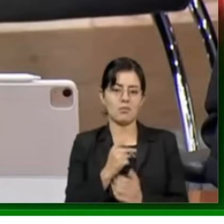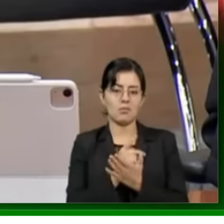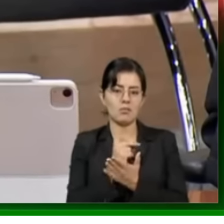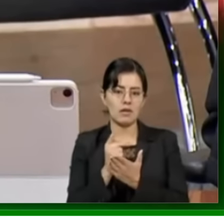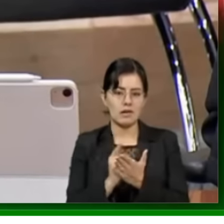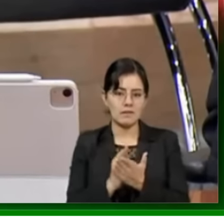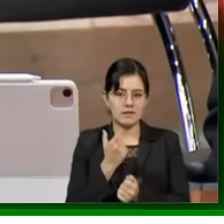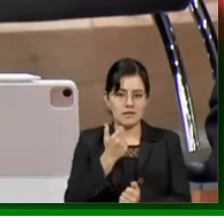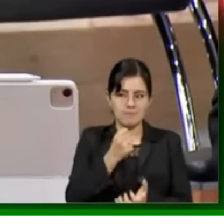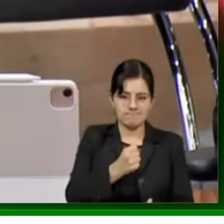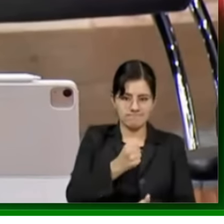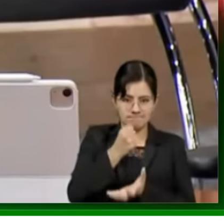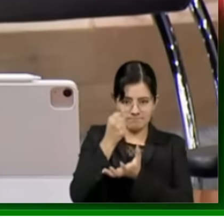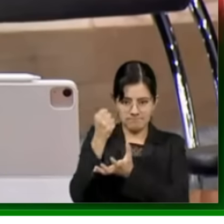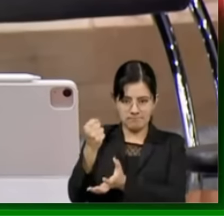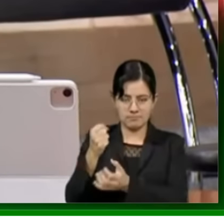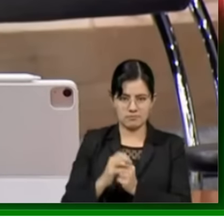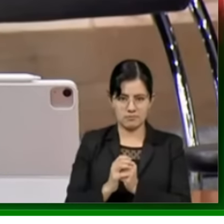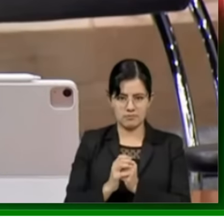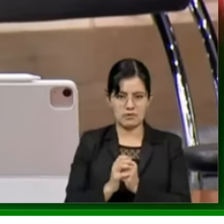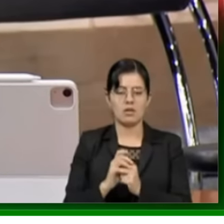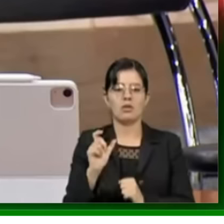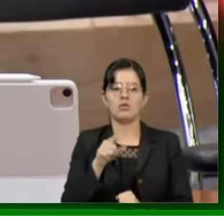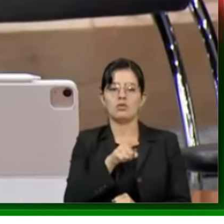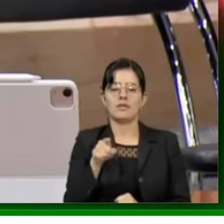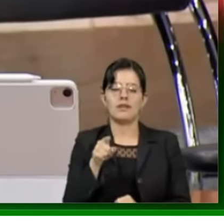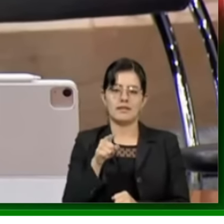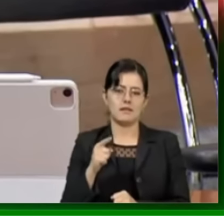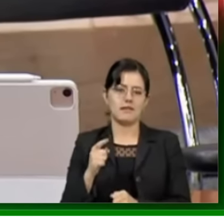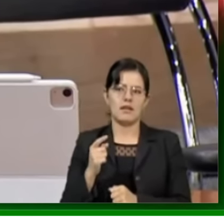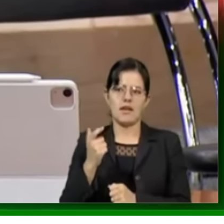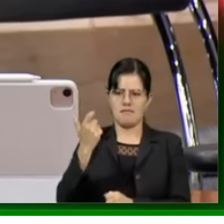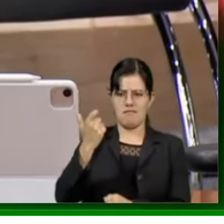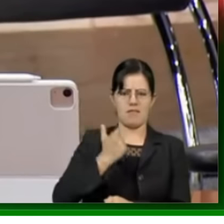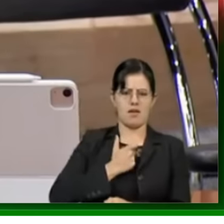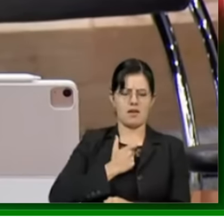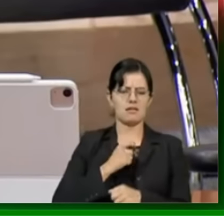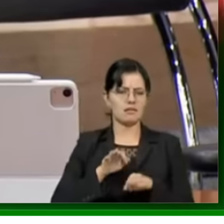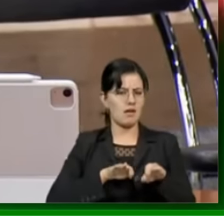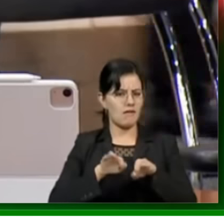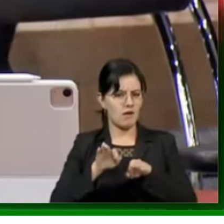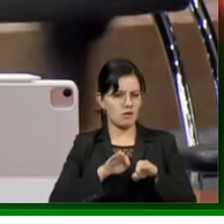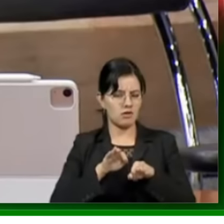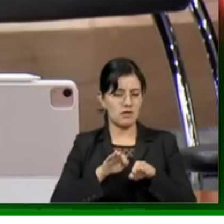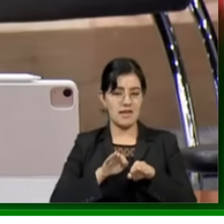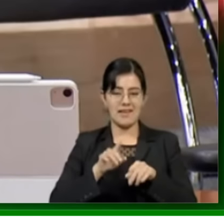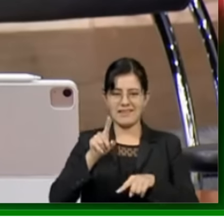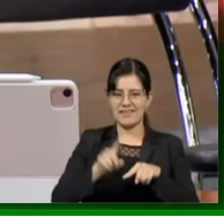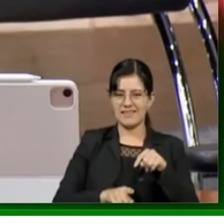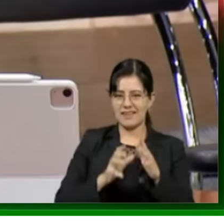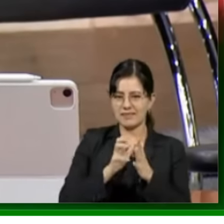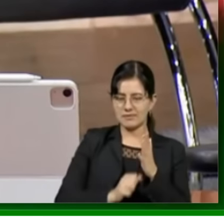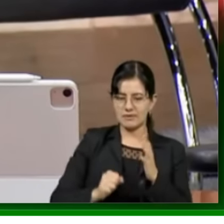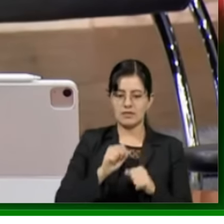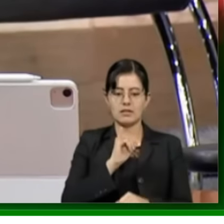programas sociales cada que reciben su quincena y les quitan el